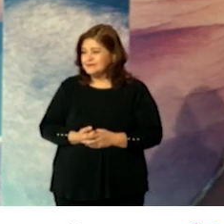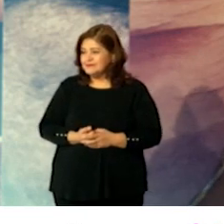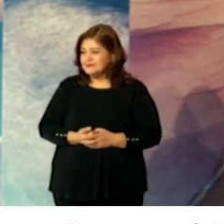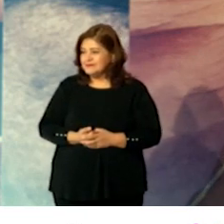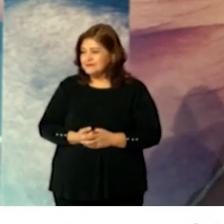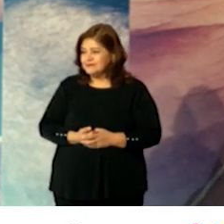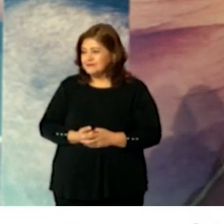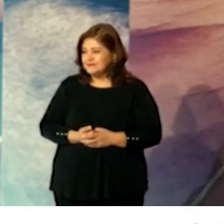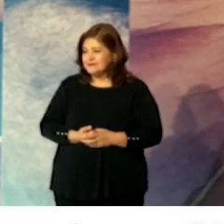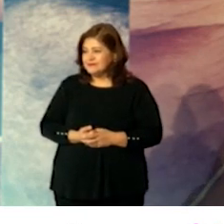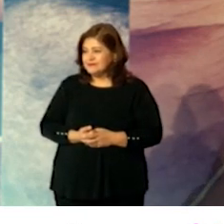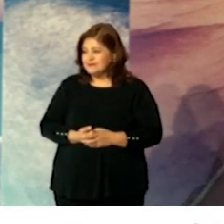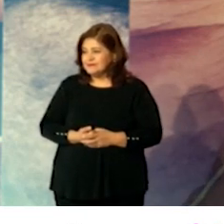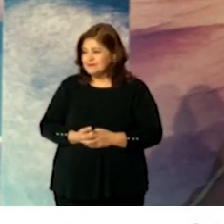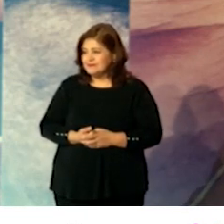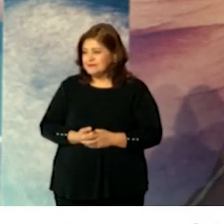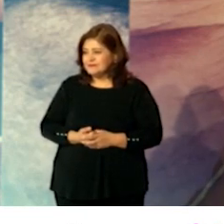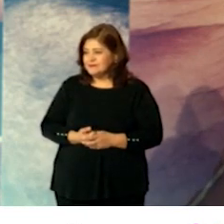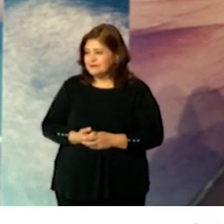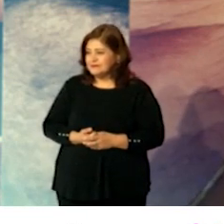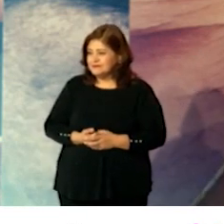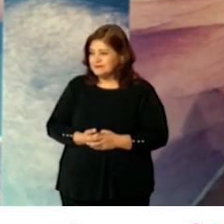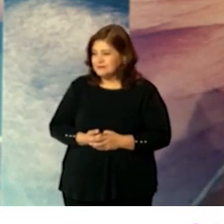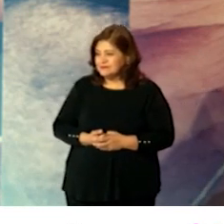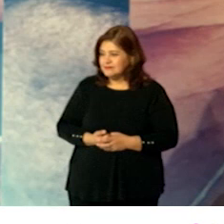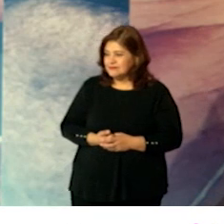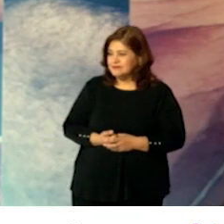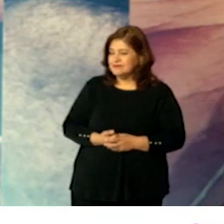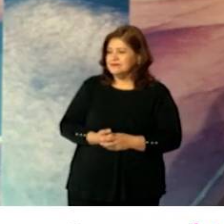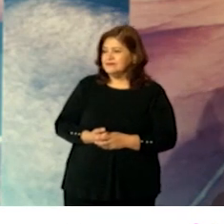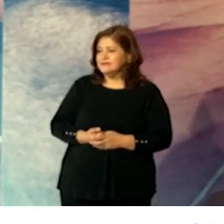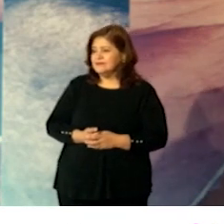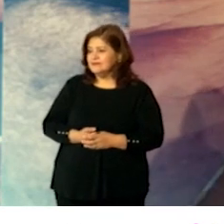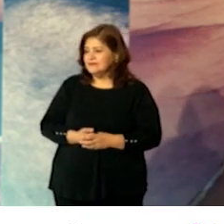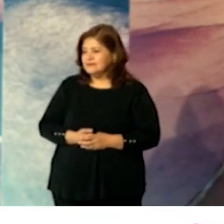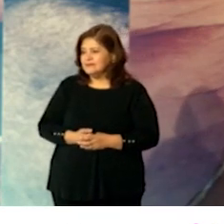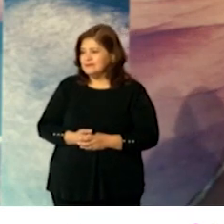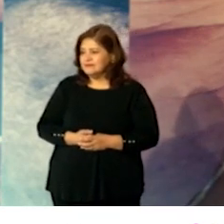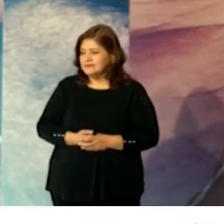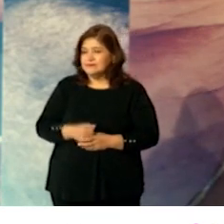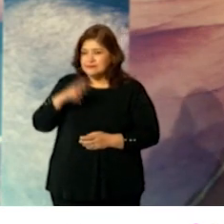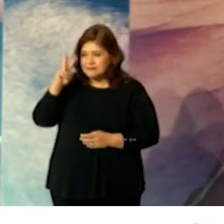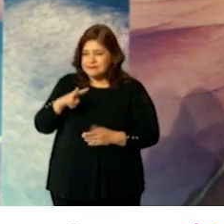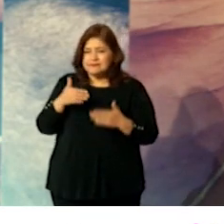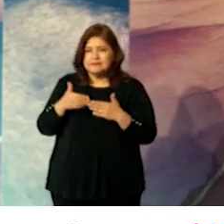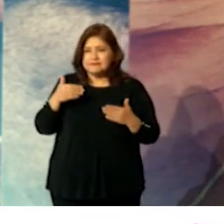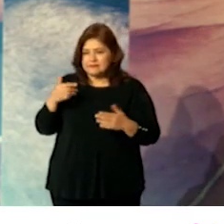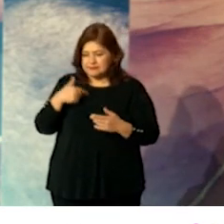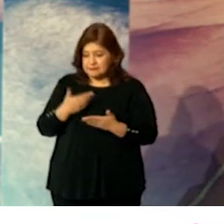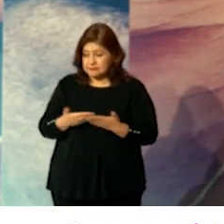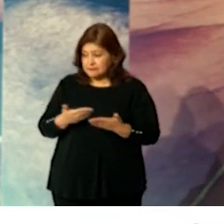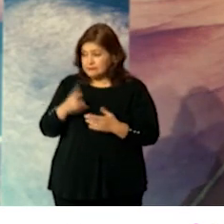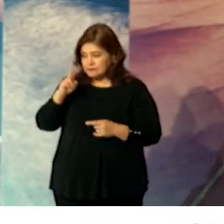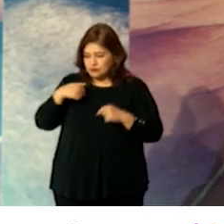A ver, qué fuerte. Y también voy a dejarlo corto porque yo me conozco y hablo hasta por los codos. La verdad es que si hoy en día